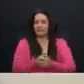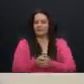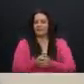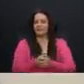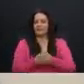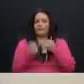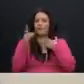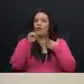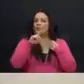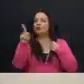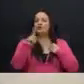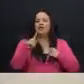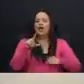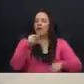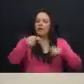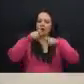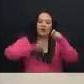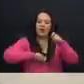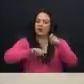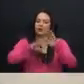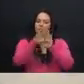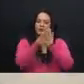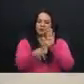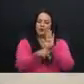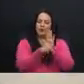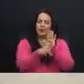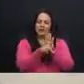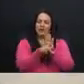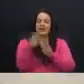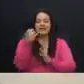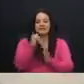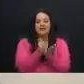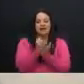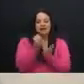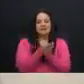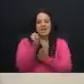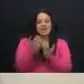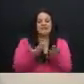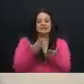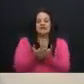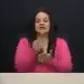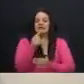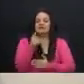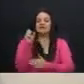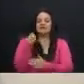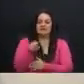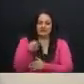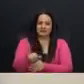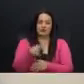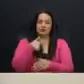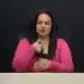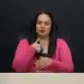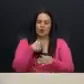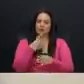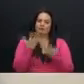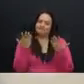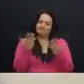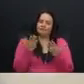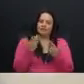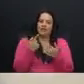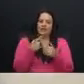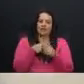No se ha violado la constitución política, si la investigación llega a decir que si fue así me retractaré mis palabras,